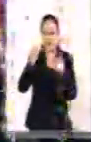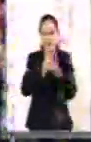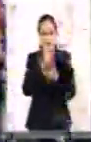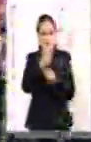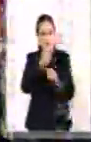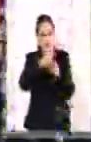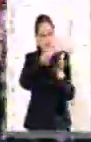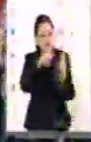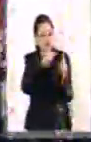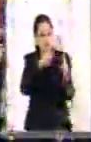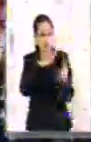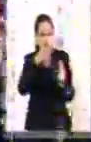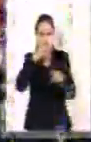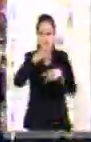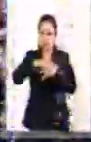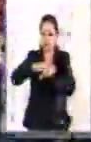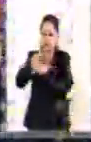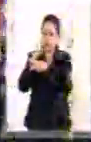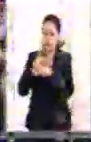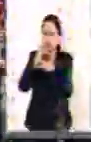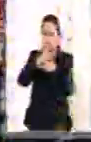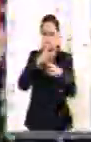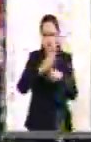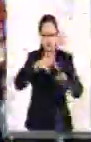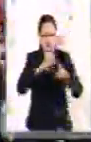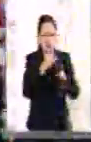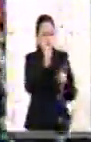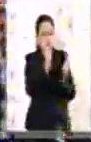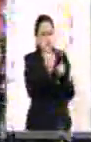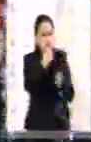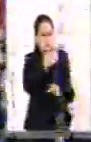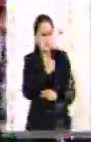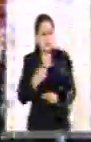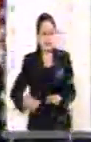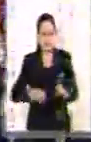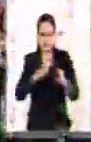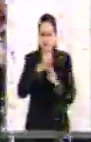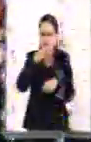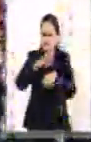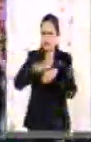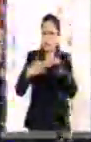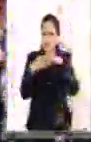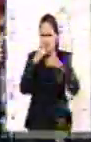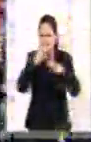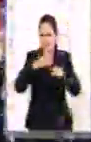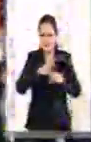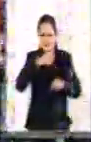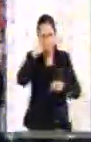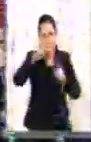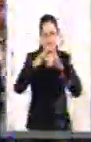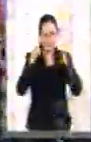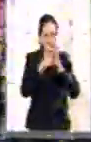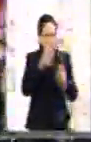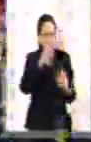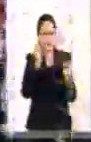tampoco convocó a través de su presidencia ni a través de su mesa directiva a esta sesión.